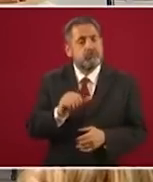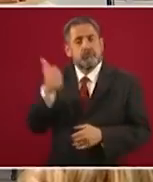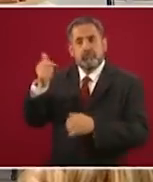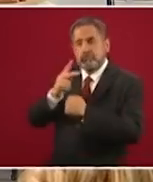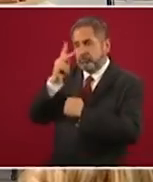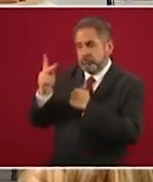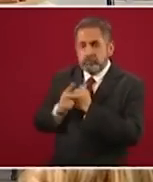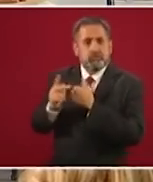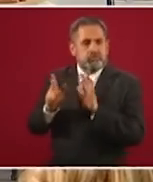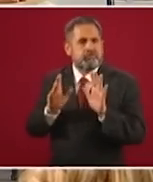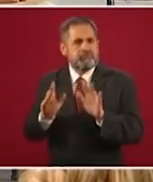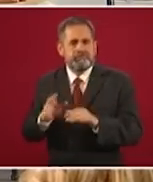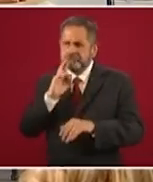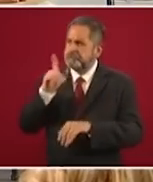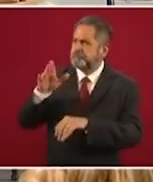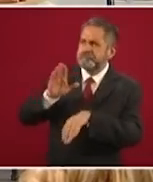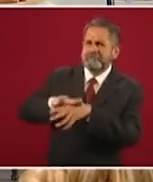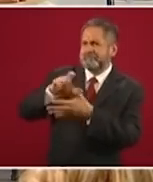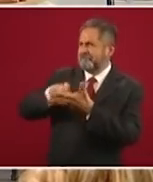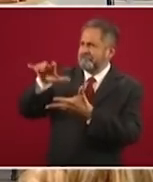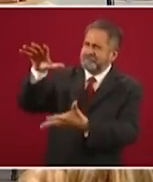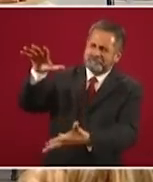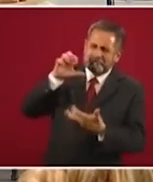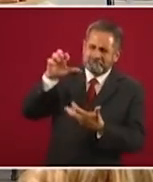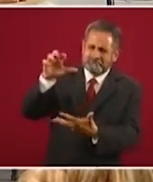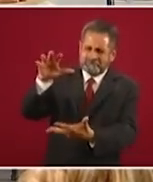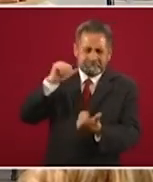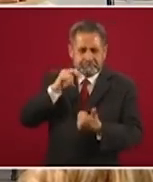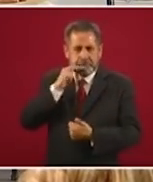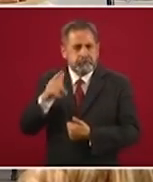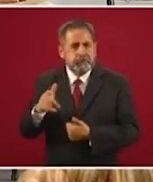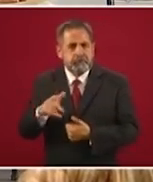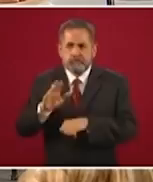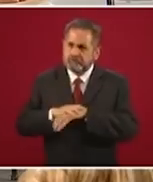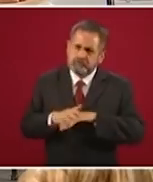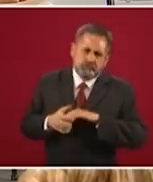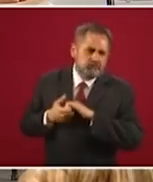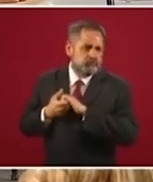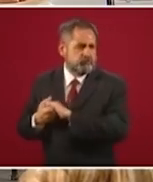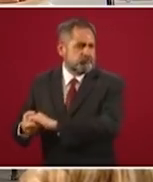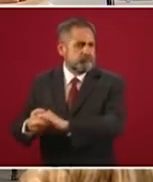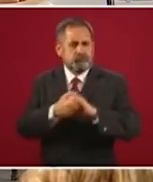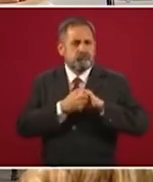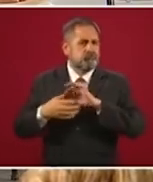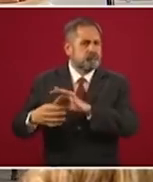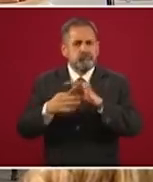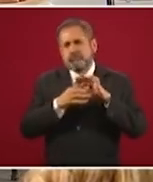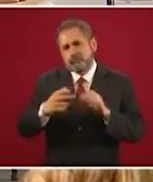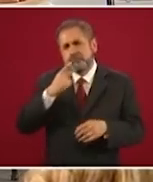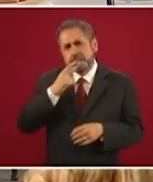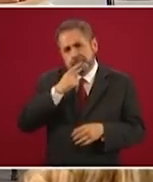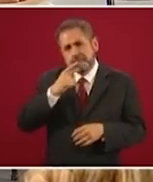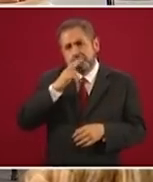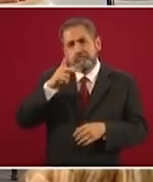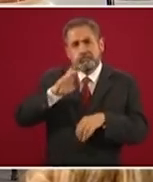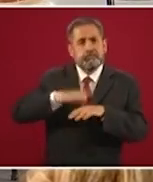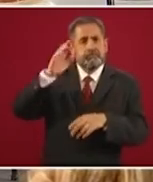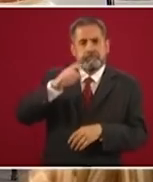lo tienen así, hay esquemas de solidaridad, es mucho más eficiente.